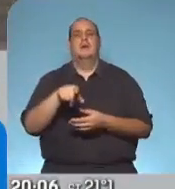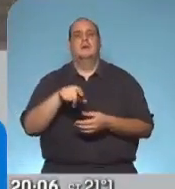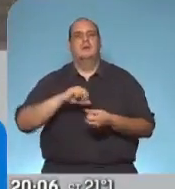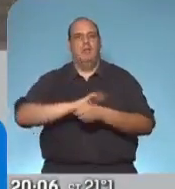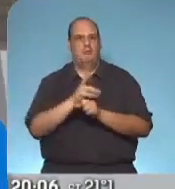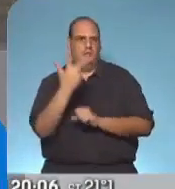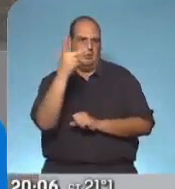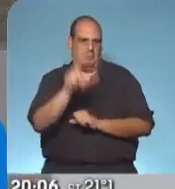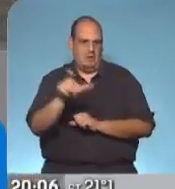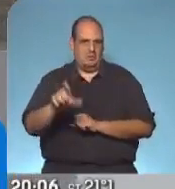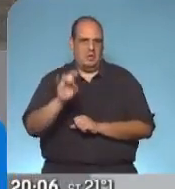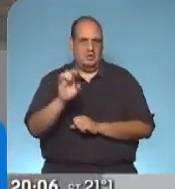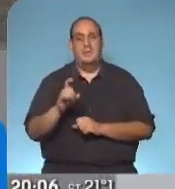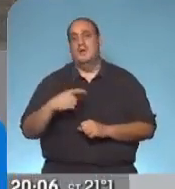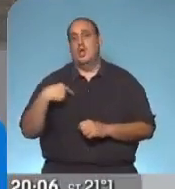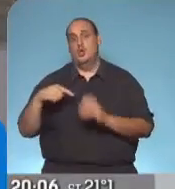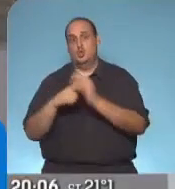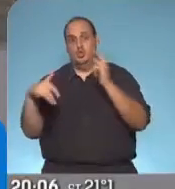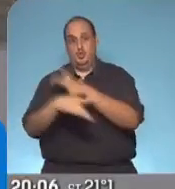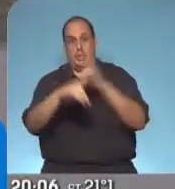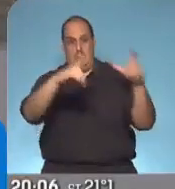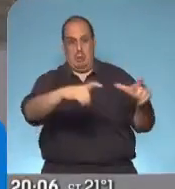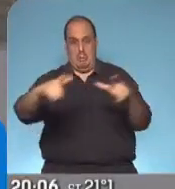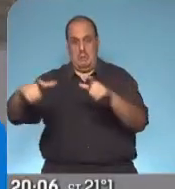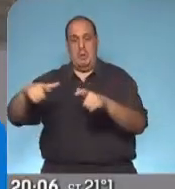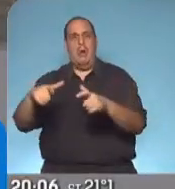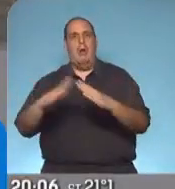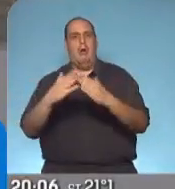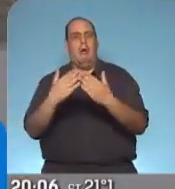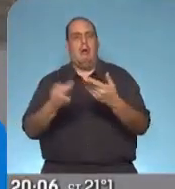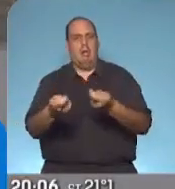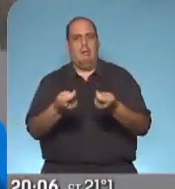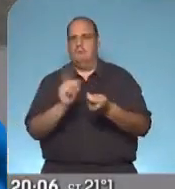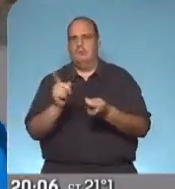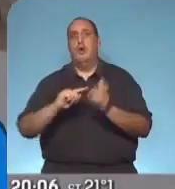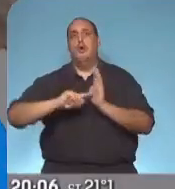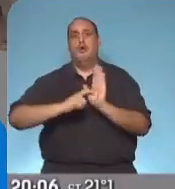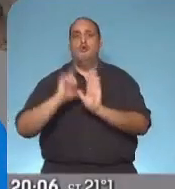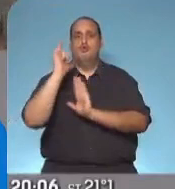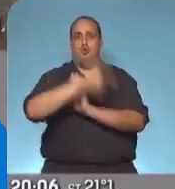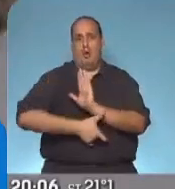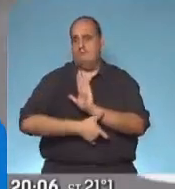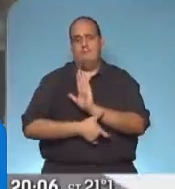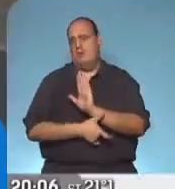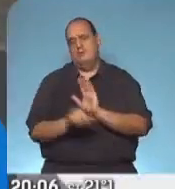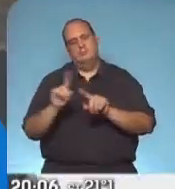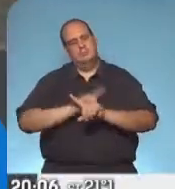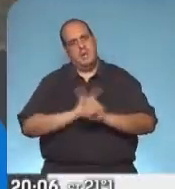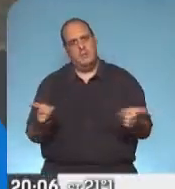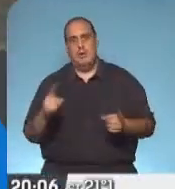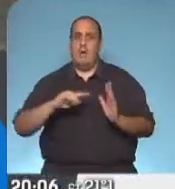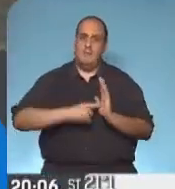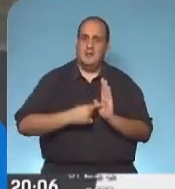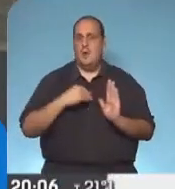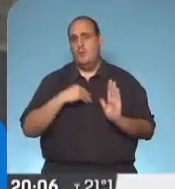la cuarentena y el aislamiento en las grandes ciudades y fundamentalmente en el AMBA, en el área metropolitana, tanto Capital Federal y el Gran